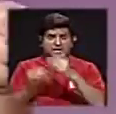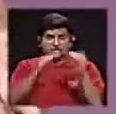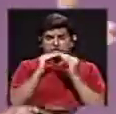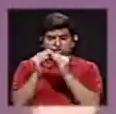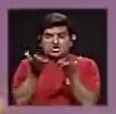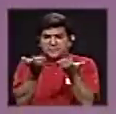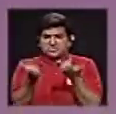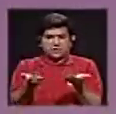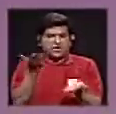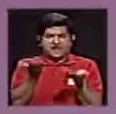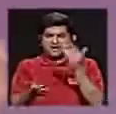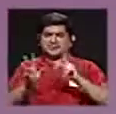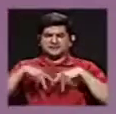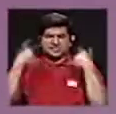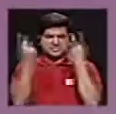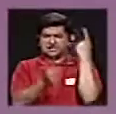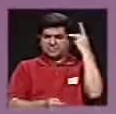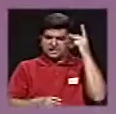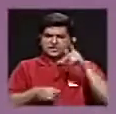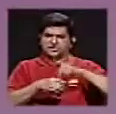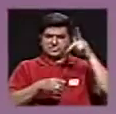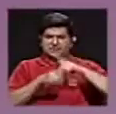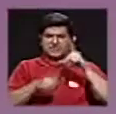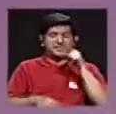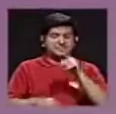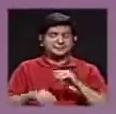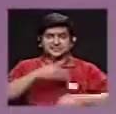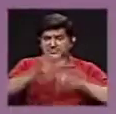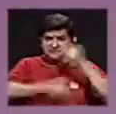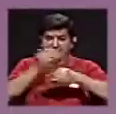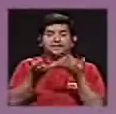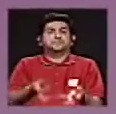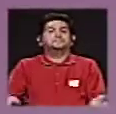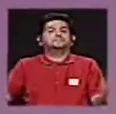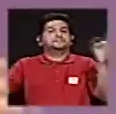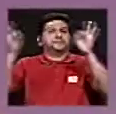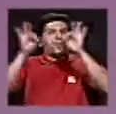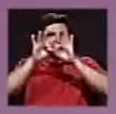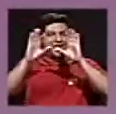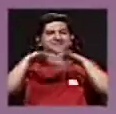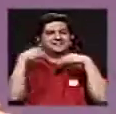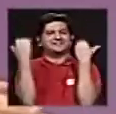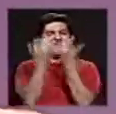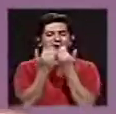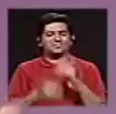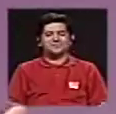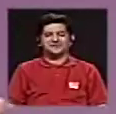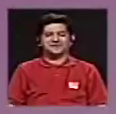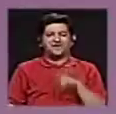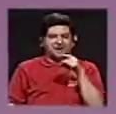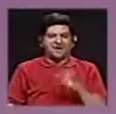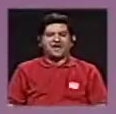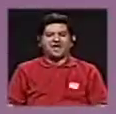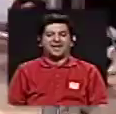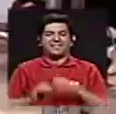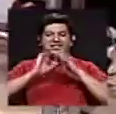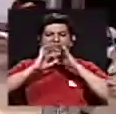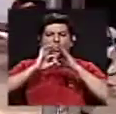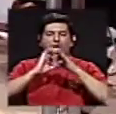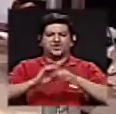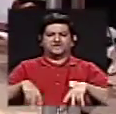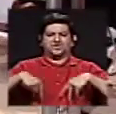la figura de un partido político y participar en esta coalición por ahí la importancia de campos de esta comisión facilitadora de coalición viva y